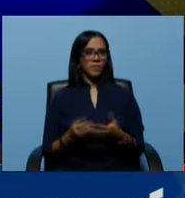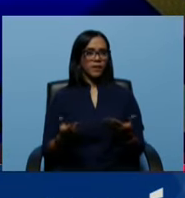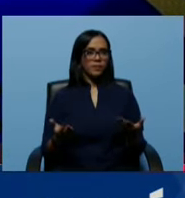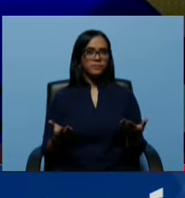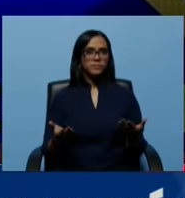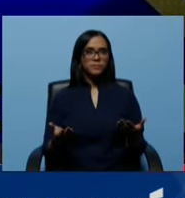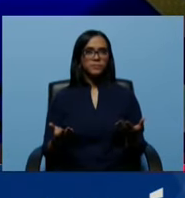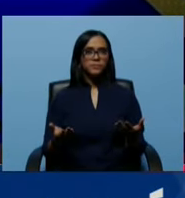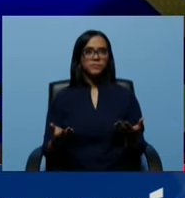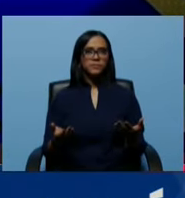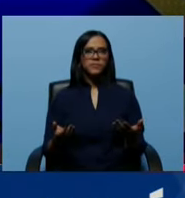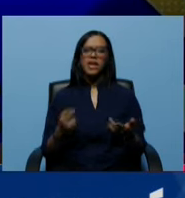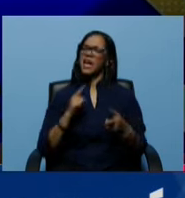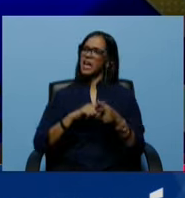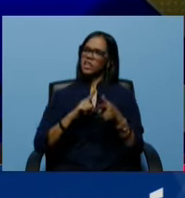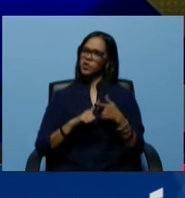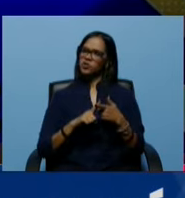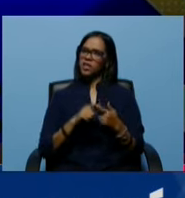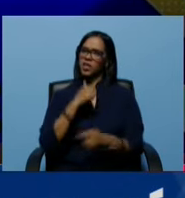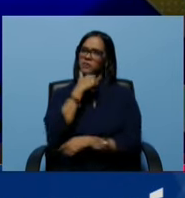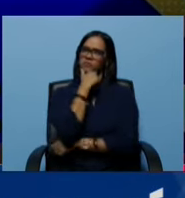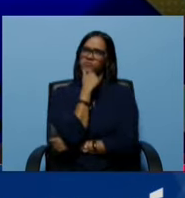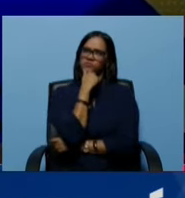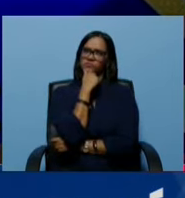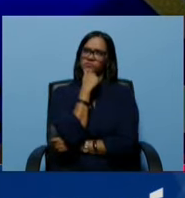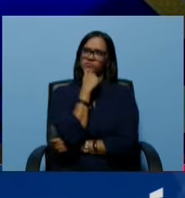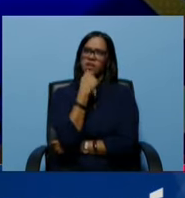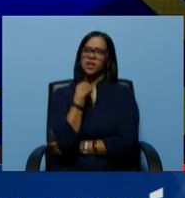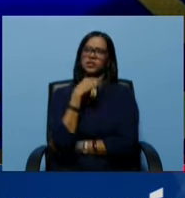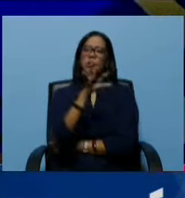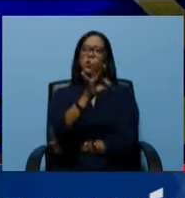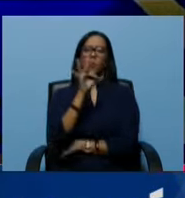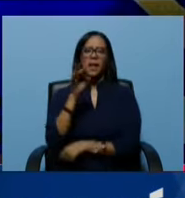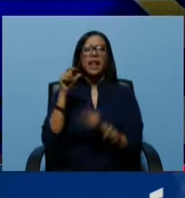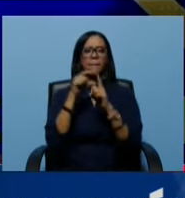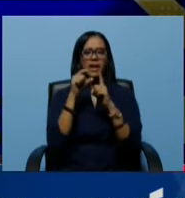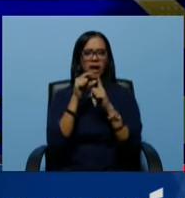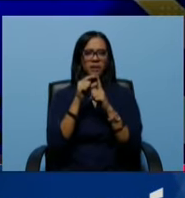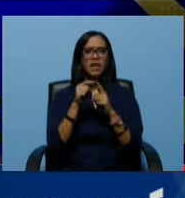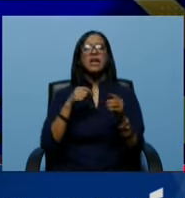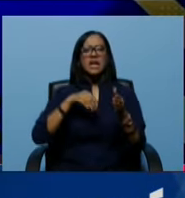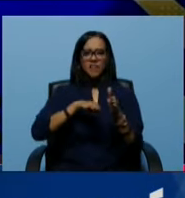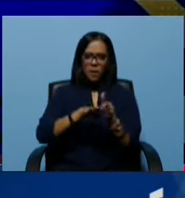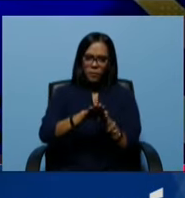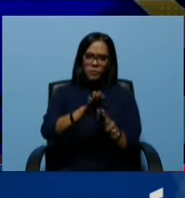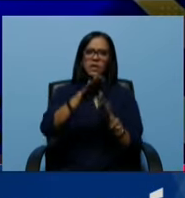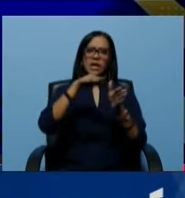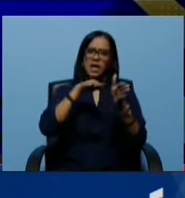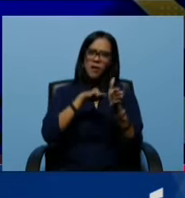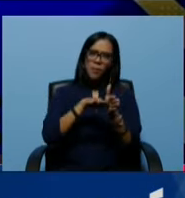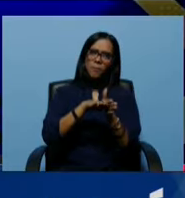Y entonces yo tomé la palabra y la vamos llevando. Y la vamos llevando.